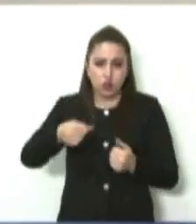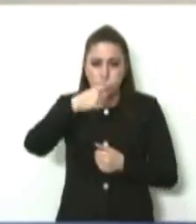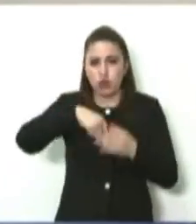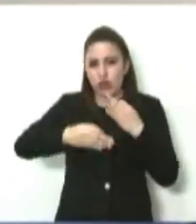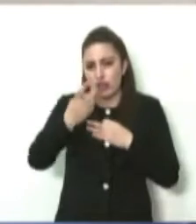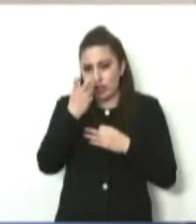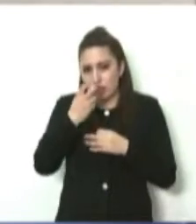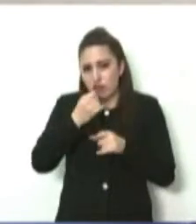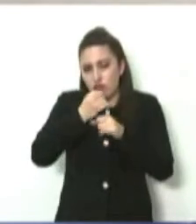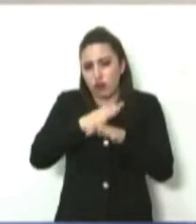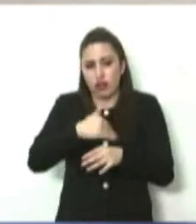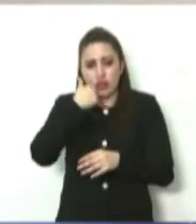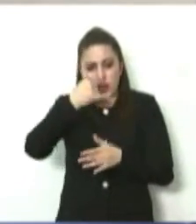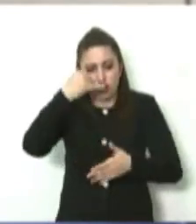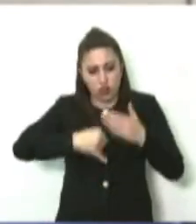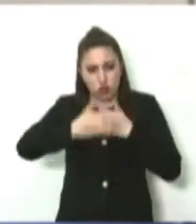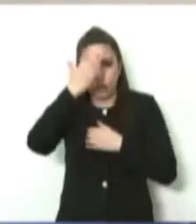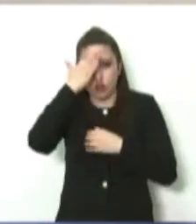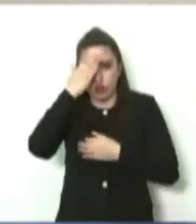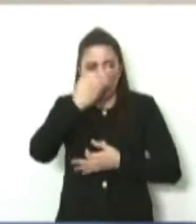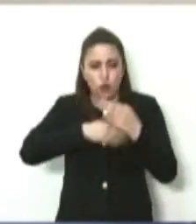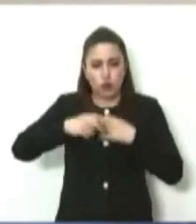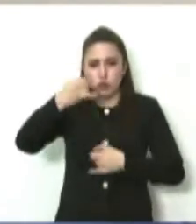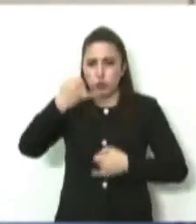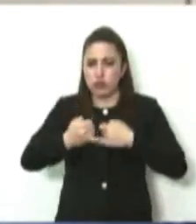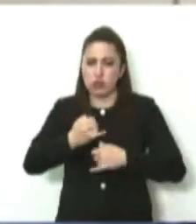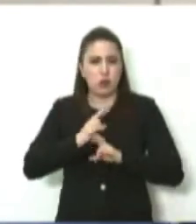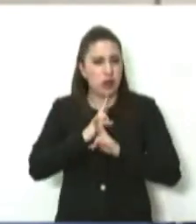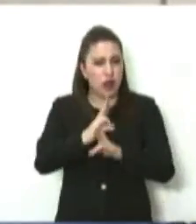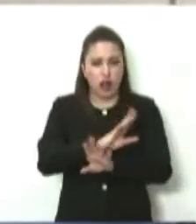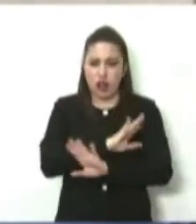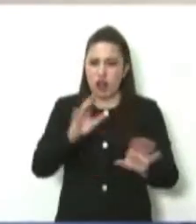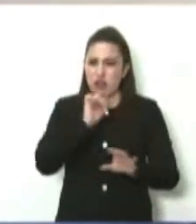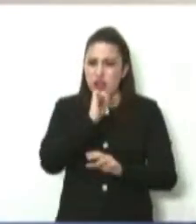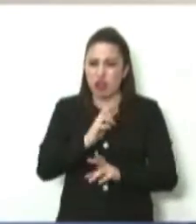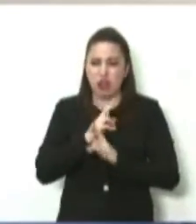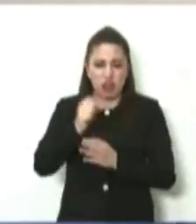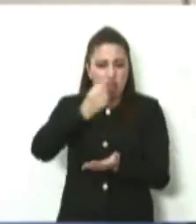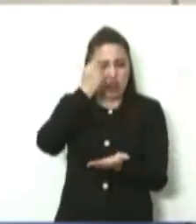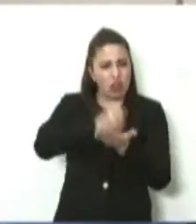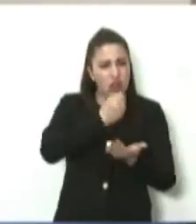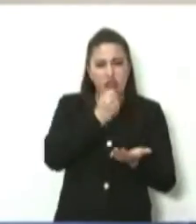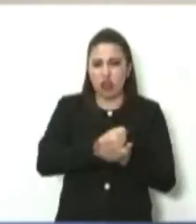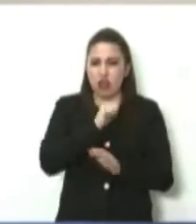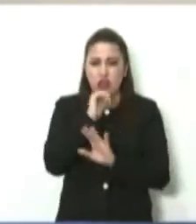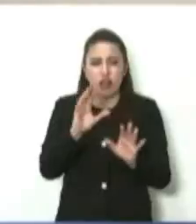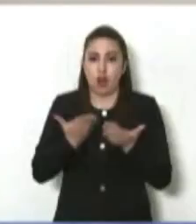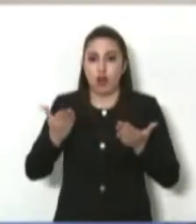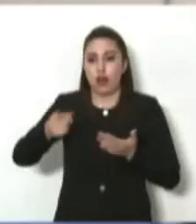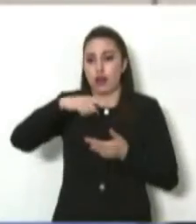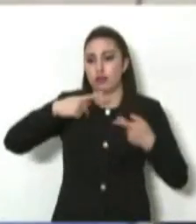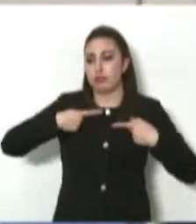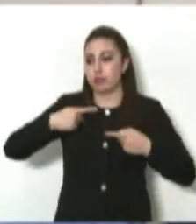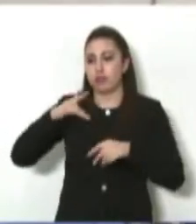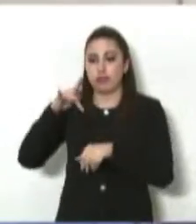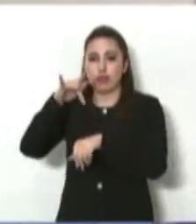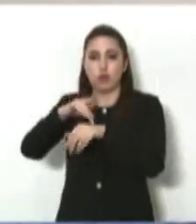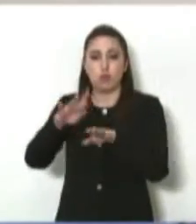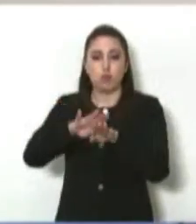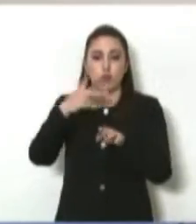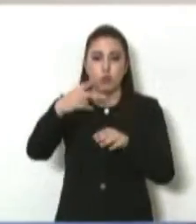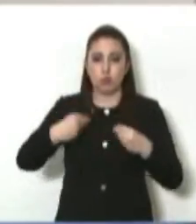no se resuelvan todos los juicios no se resuelvan todas las solicitudes no se puedan contestar en tiempo y forma la gente va a tener